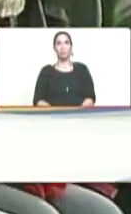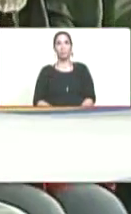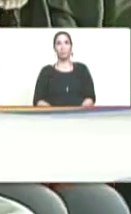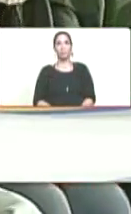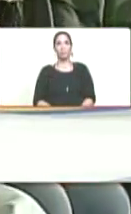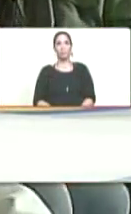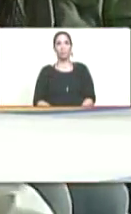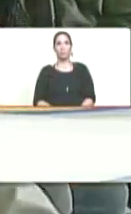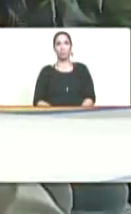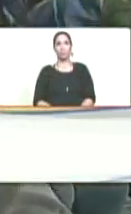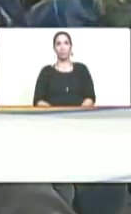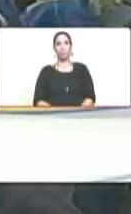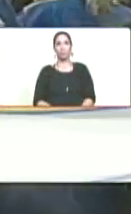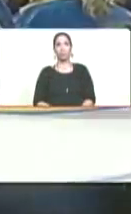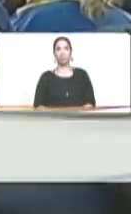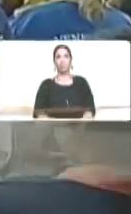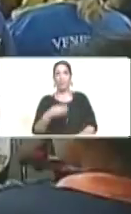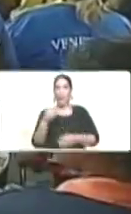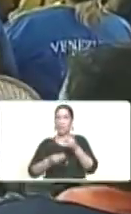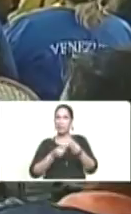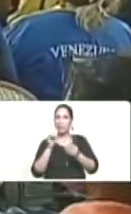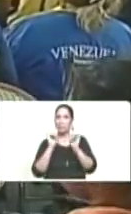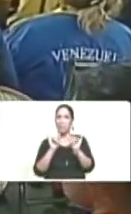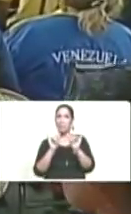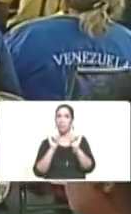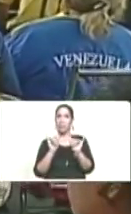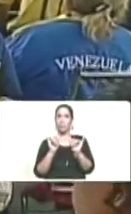Todo empieza por hacer lo mínimo